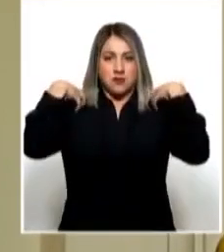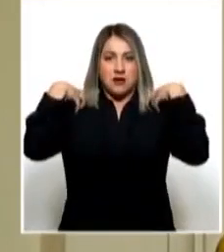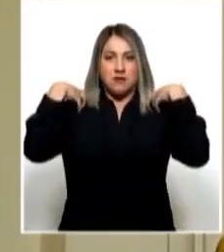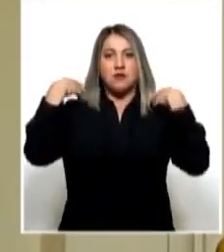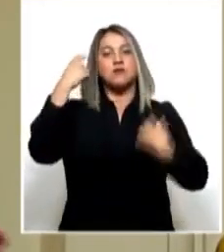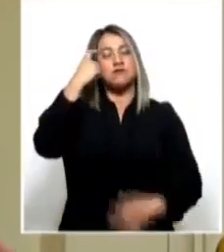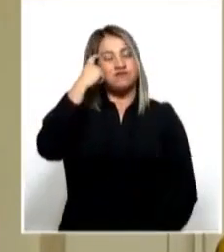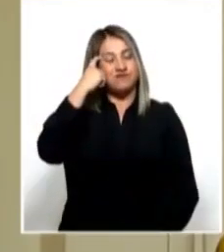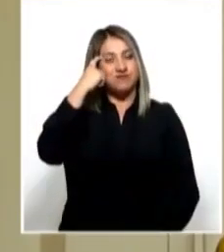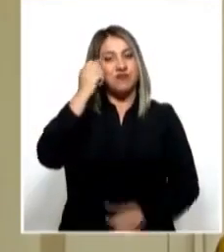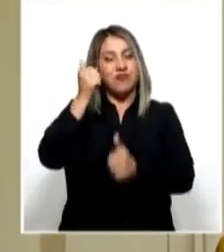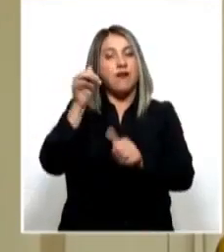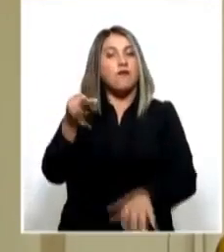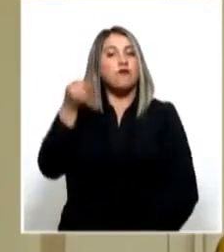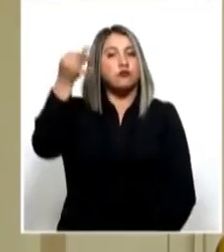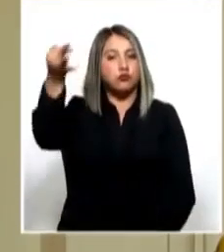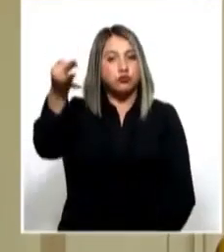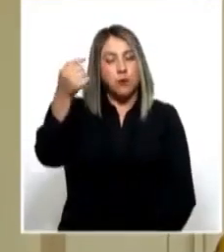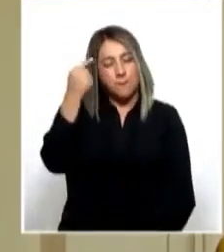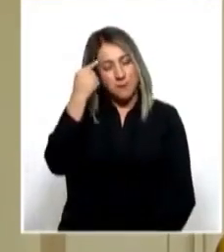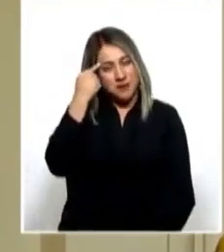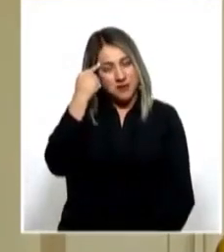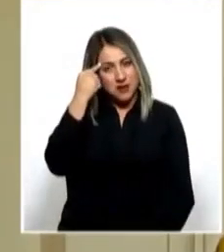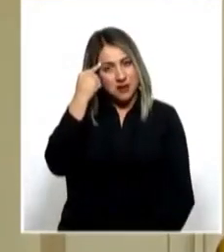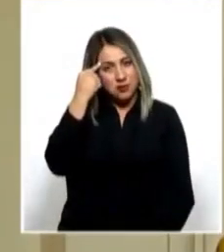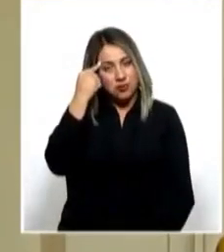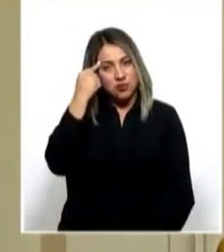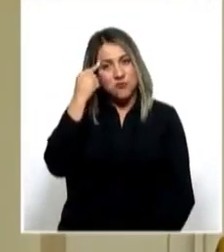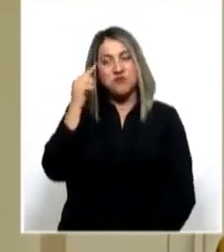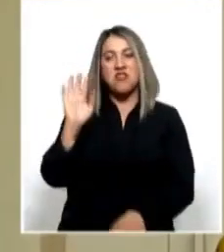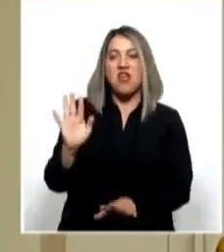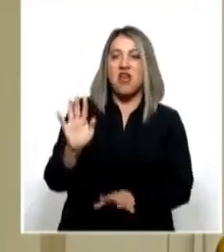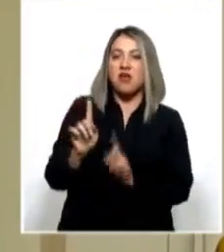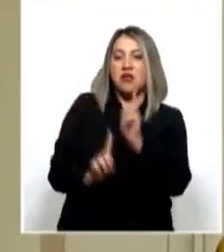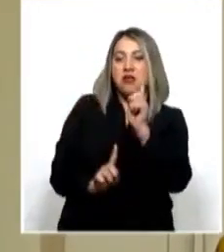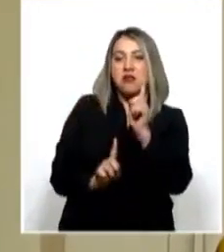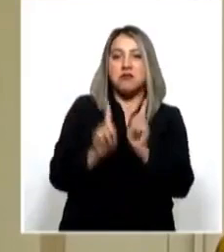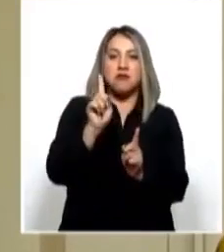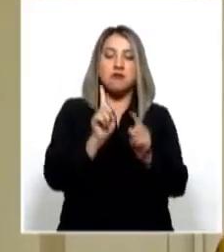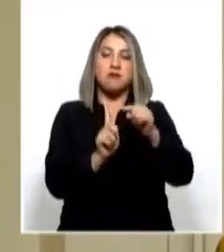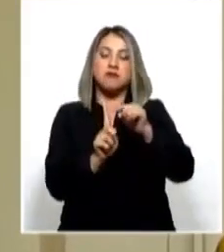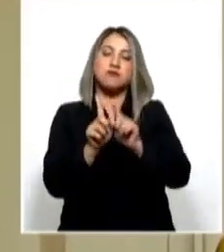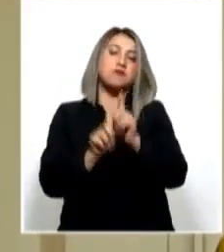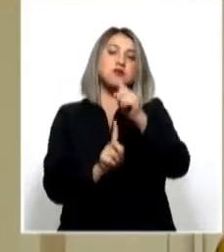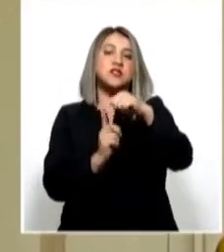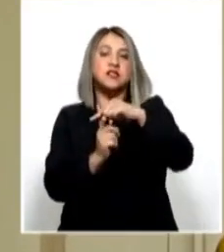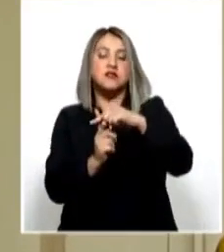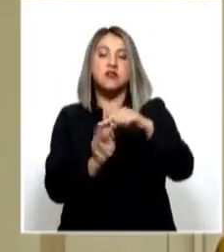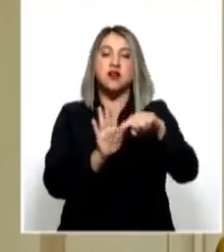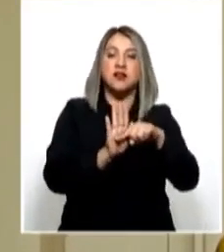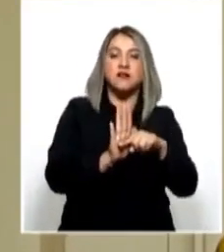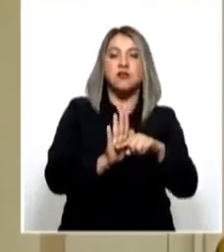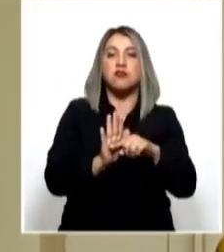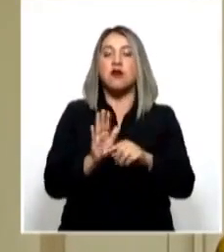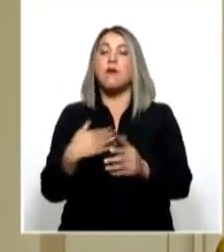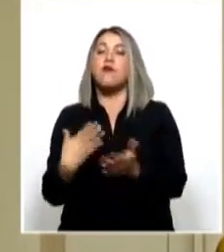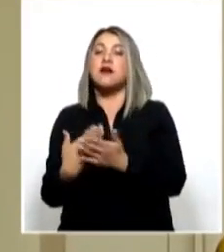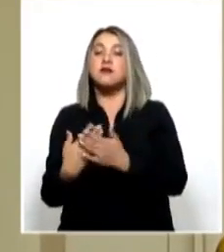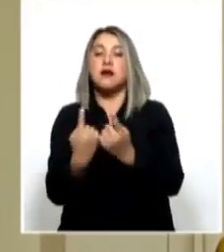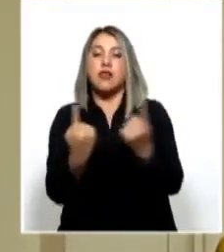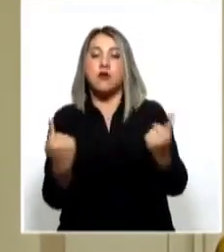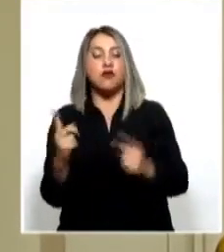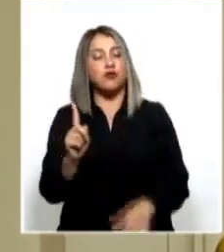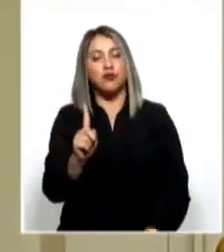futuro, pensando no en las pequeñas ventajas que cada uno pueda obtener, sino en la